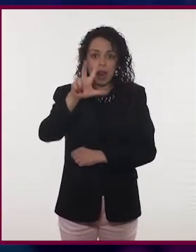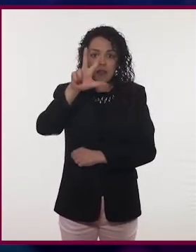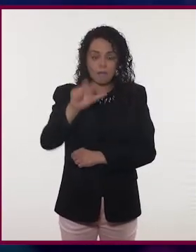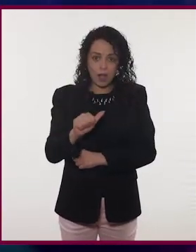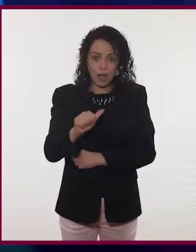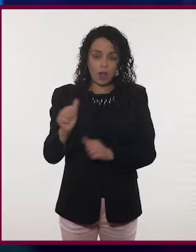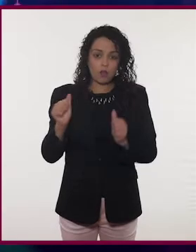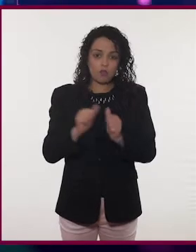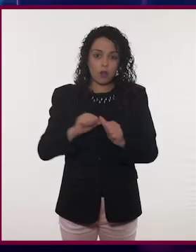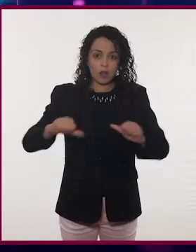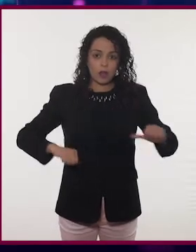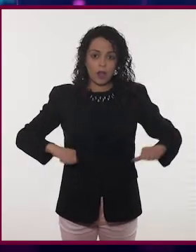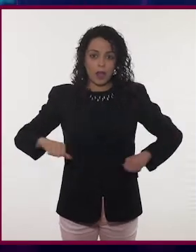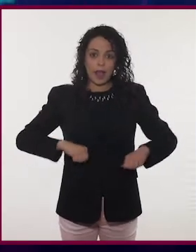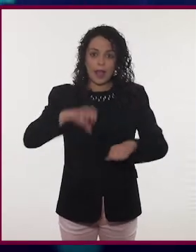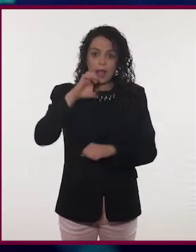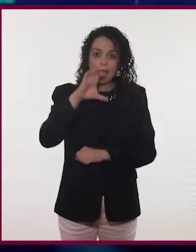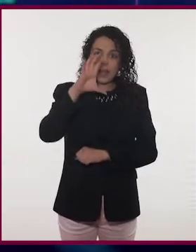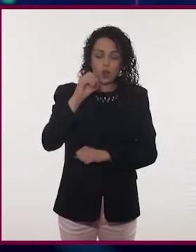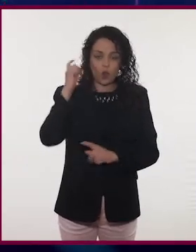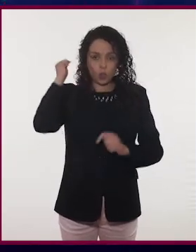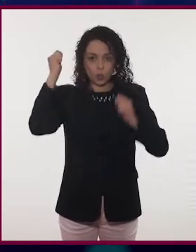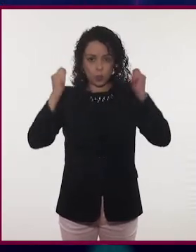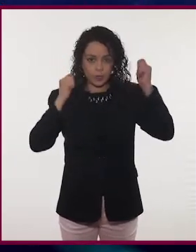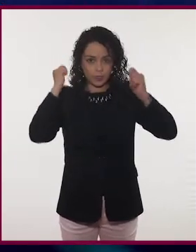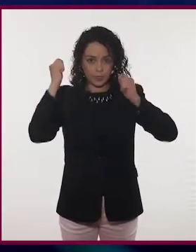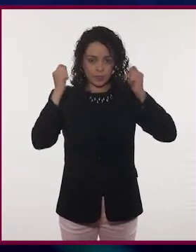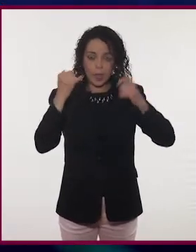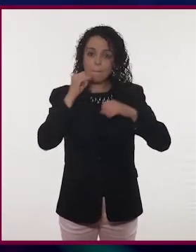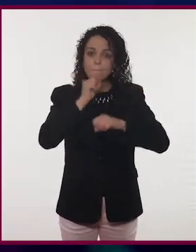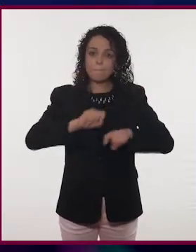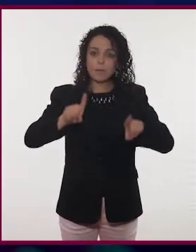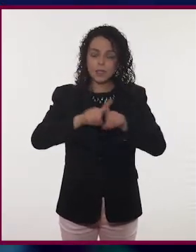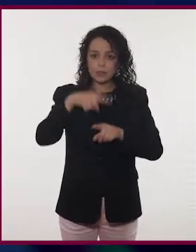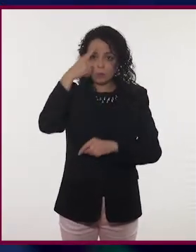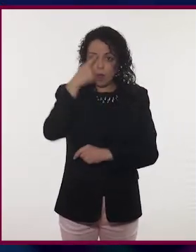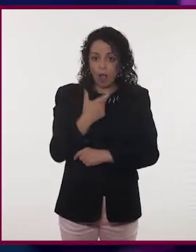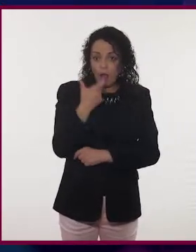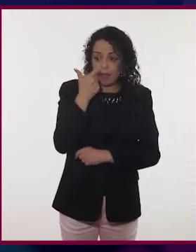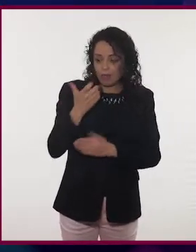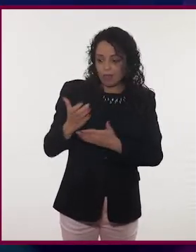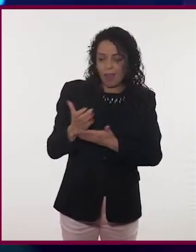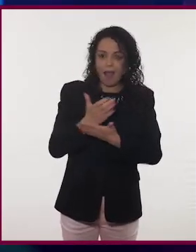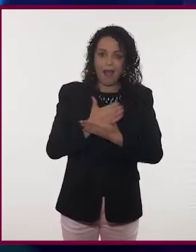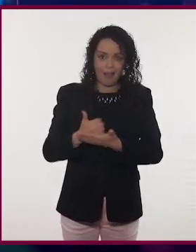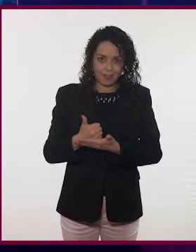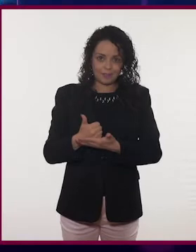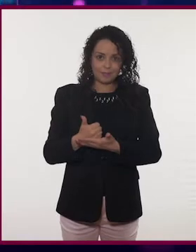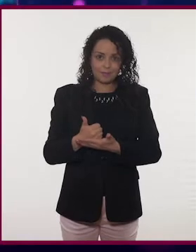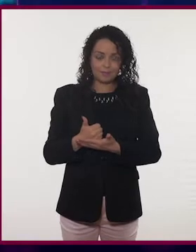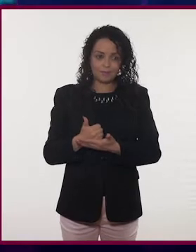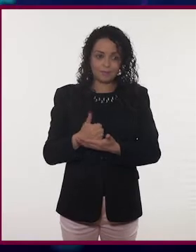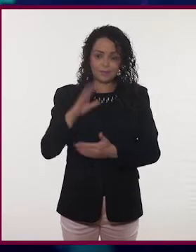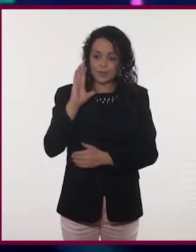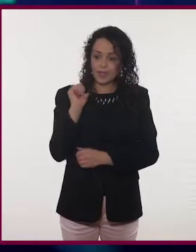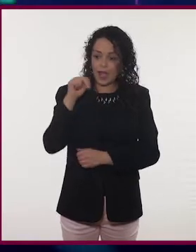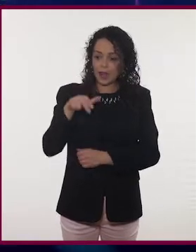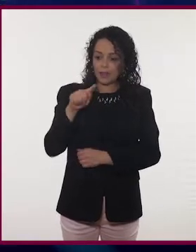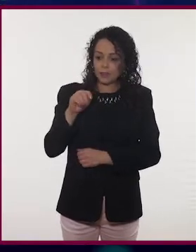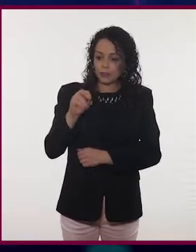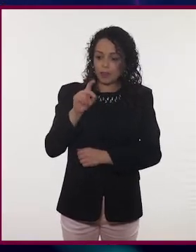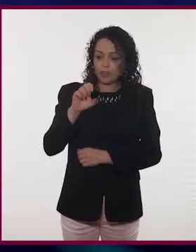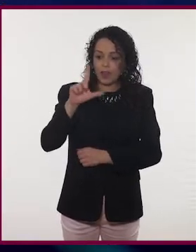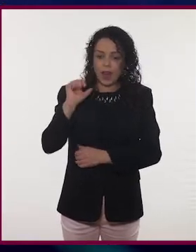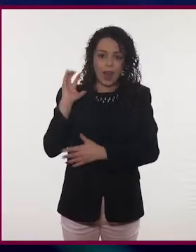de actividades ecoturísticas y para obtener ingresos económicos. Pues Canto de la Selva tiene